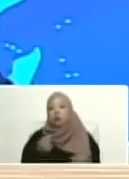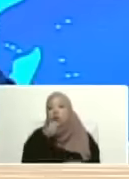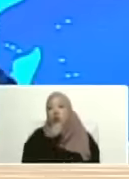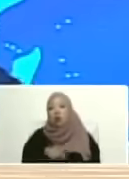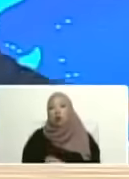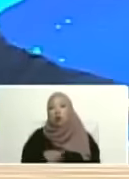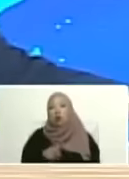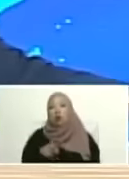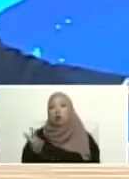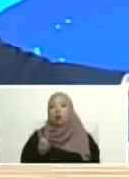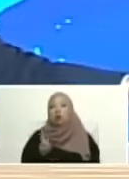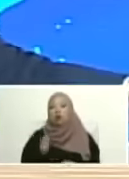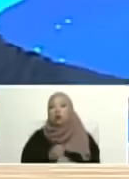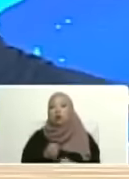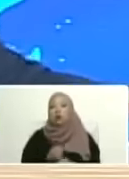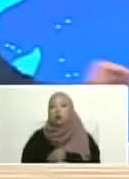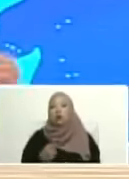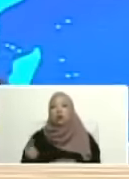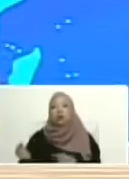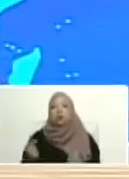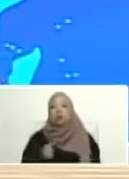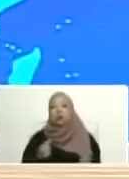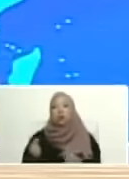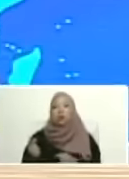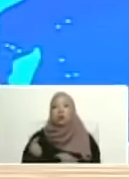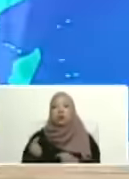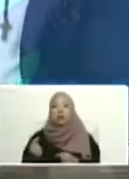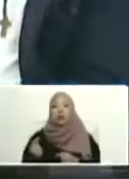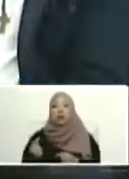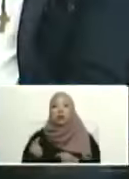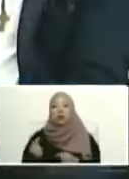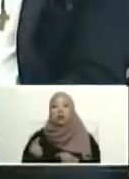¿Dónde se me puso, vale? ¿Ah?